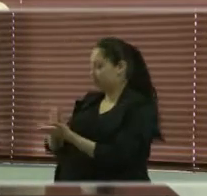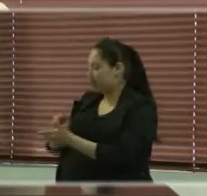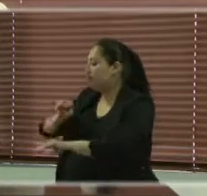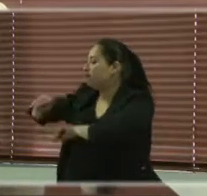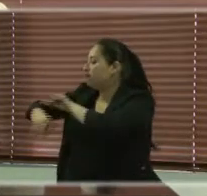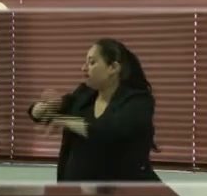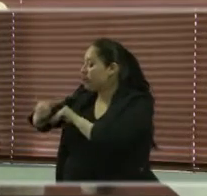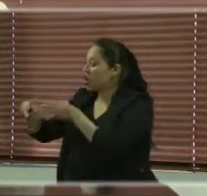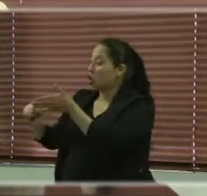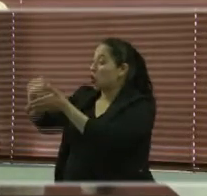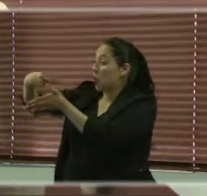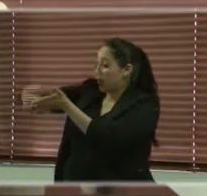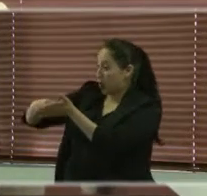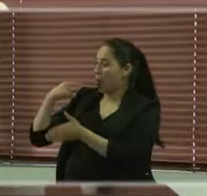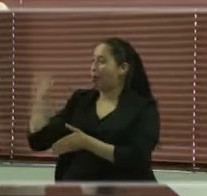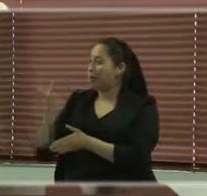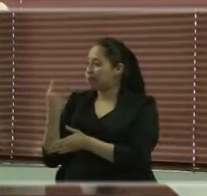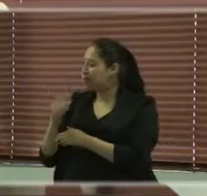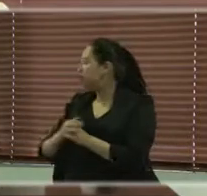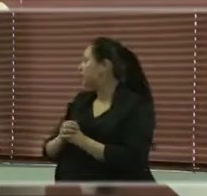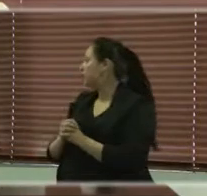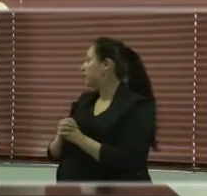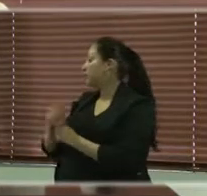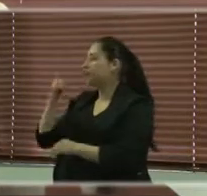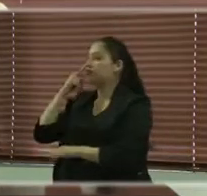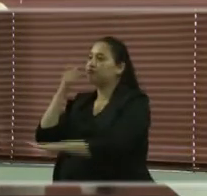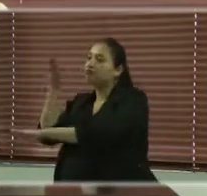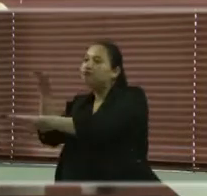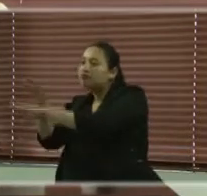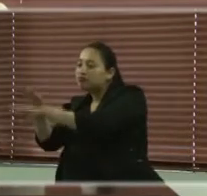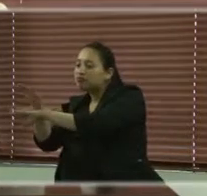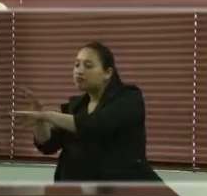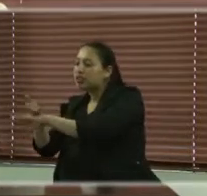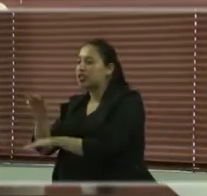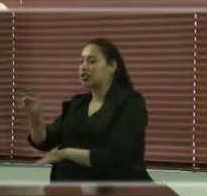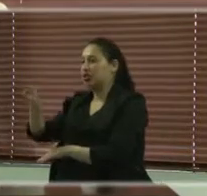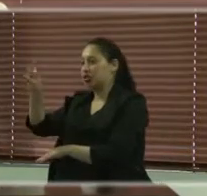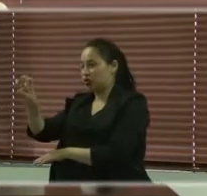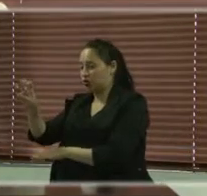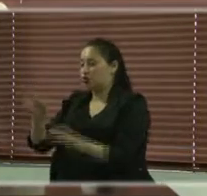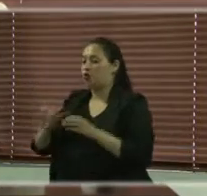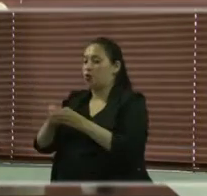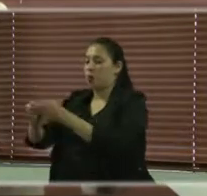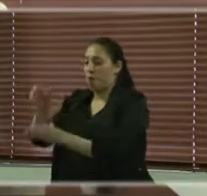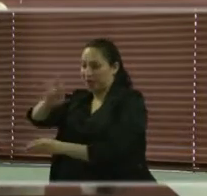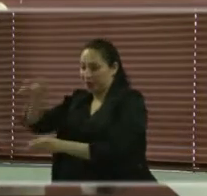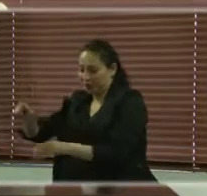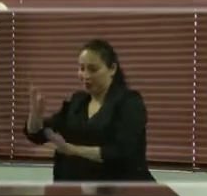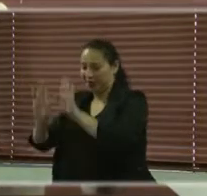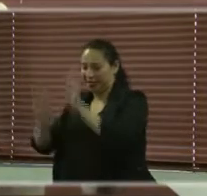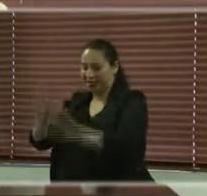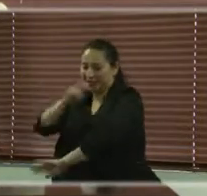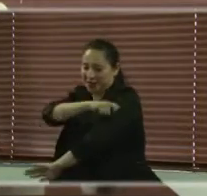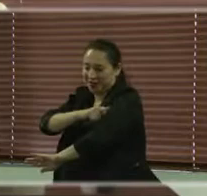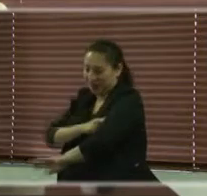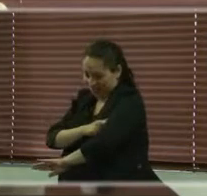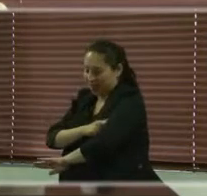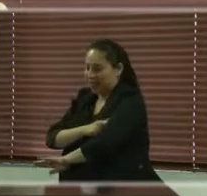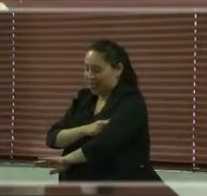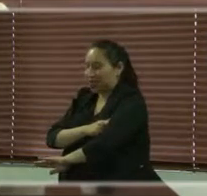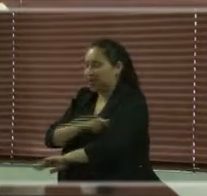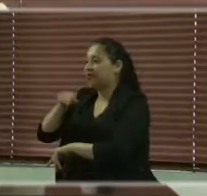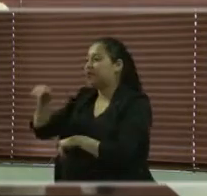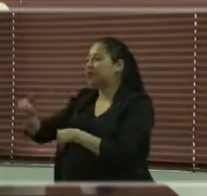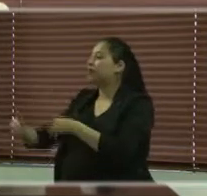ese comentario general solicita dentro de sus 18 miembros del comité voluntarios o voluntarias para conformar el grupo